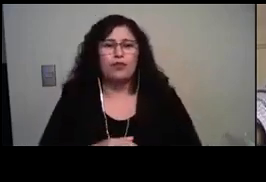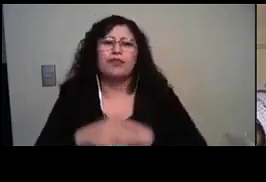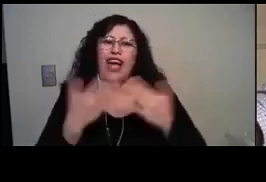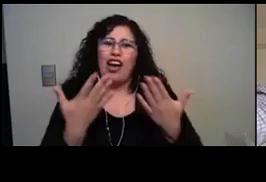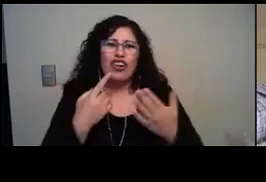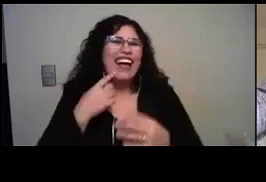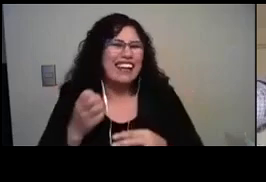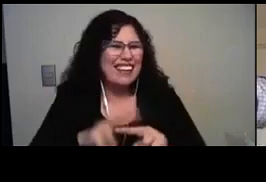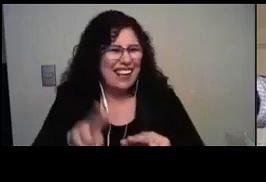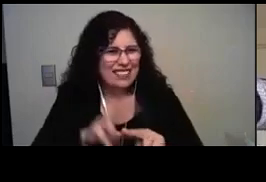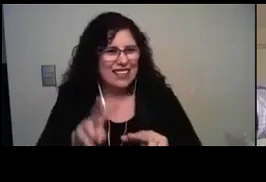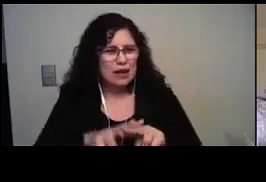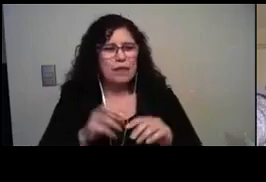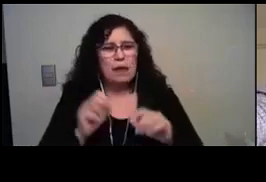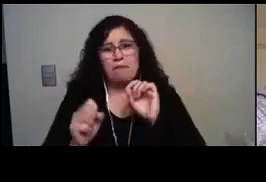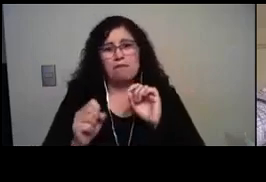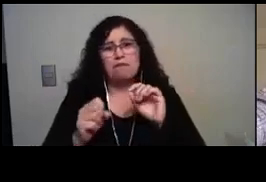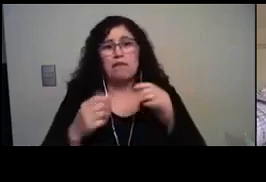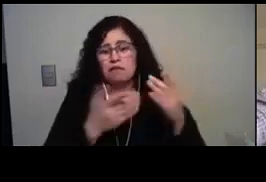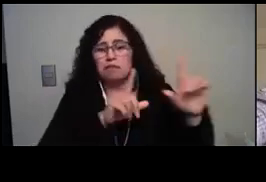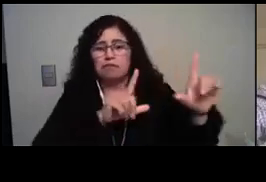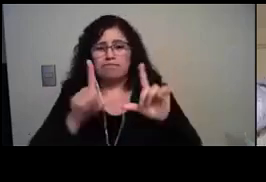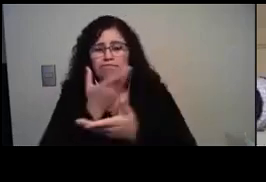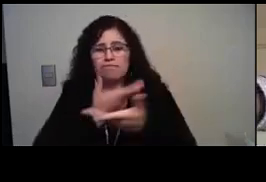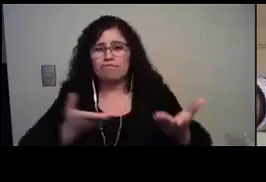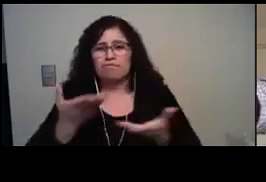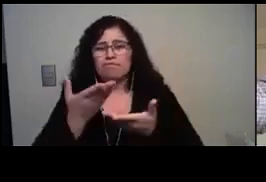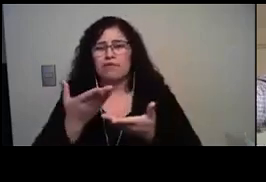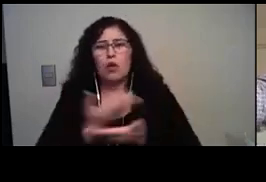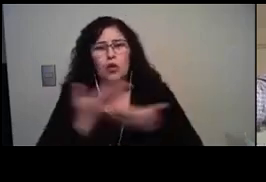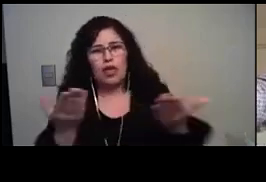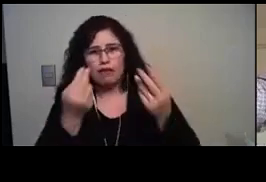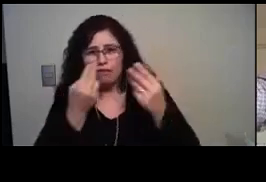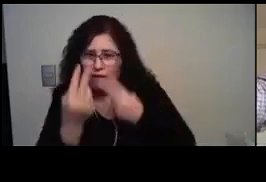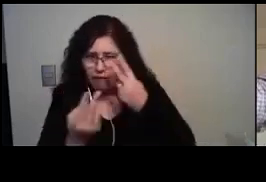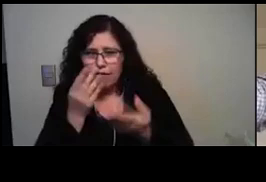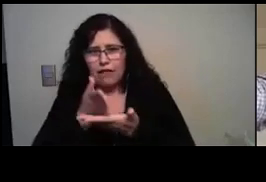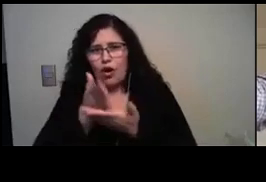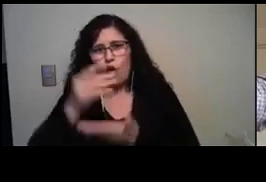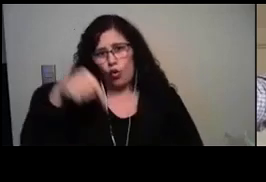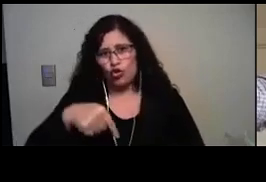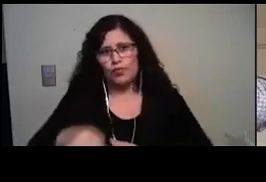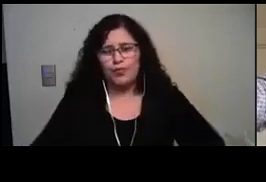es compartir pantalla para que puedan ver la presentación respectiva, ¿ok?